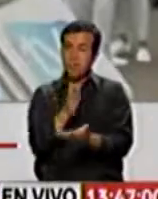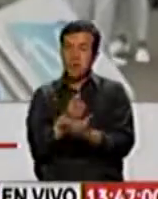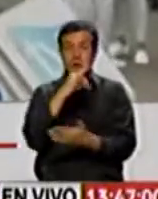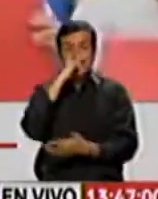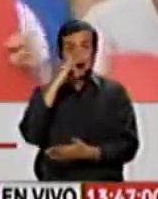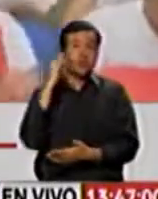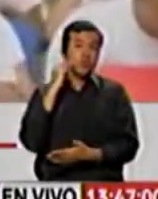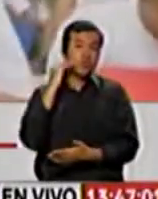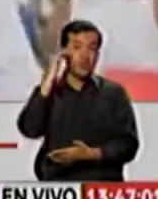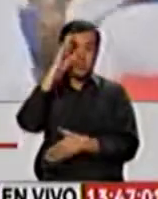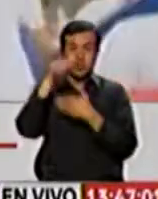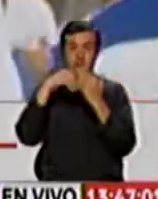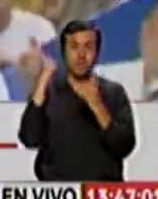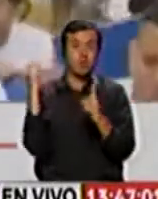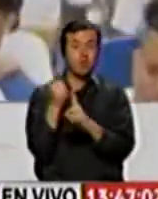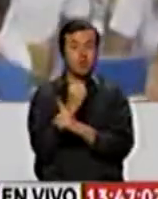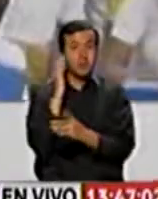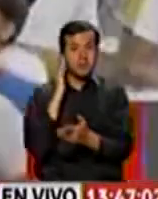y adultos.